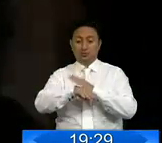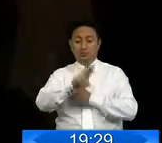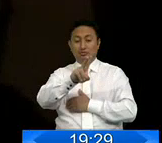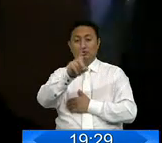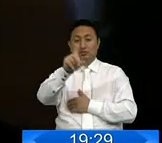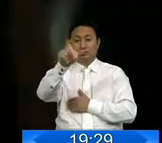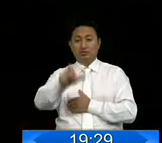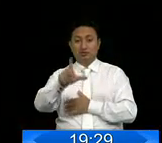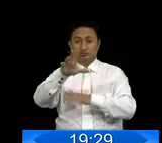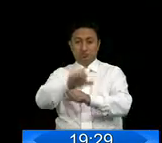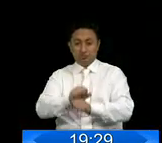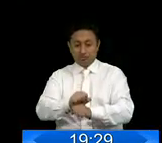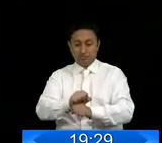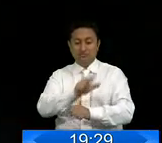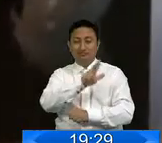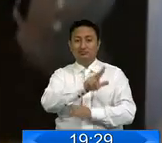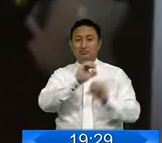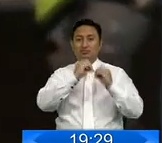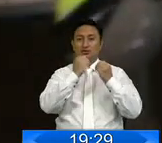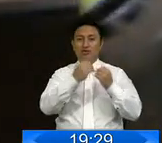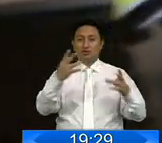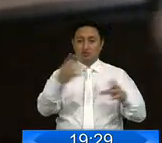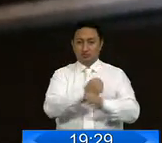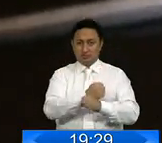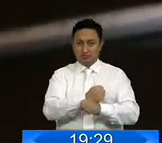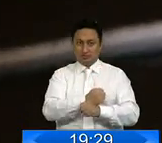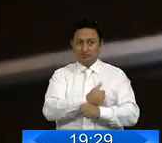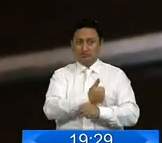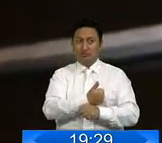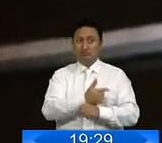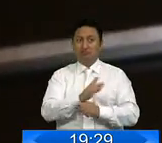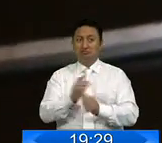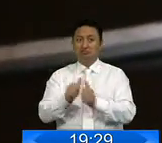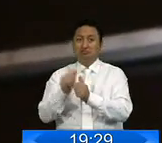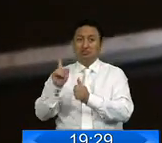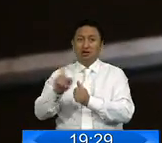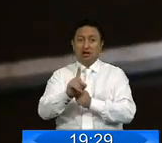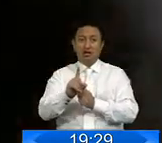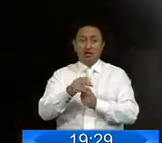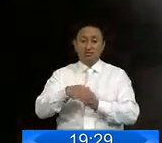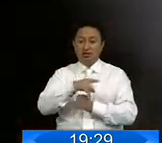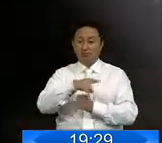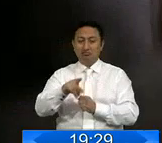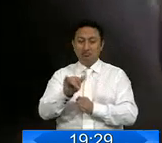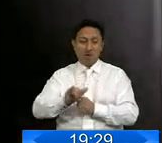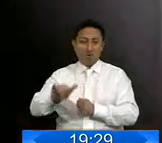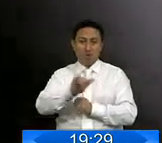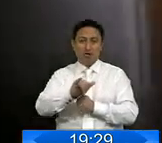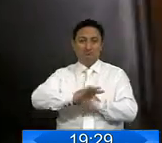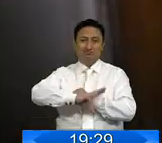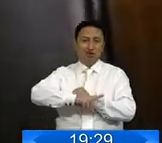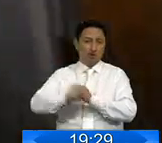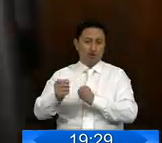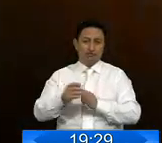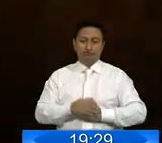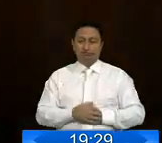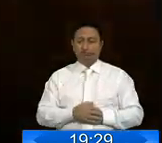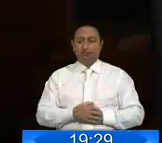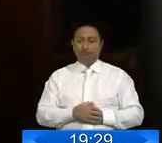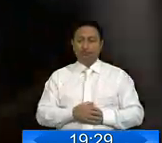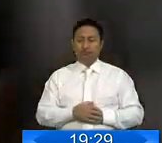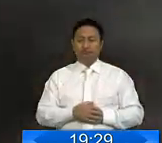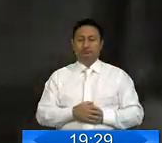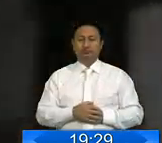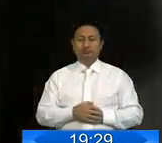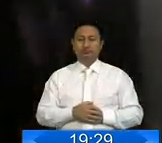presuntas organizaciones desarticuladas que trabajaban independientemente, pero dedicadas a los mismos delitos. En Quito